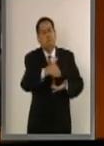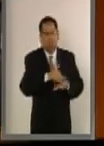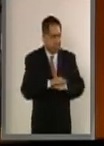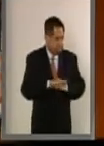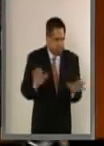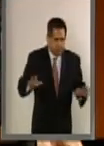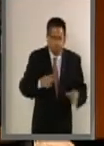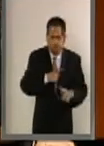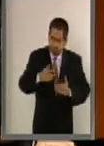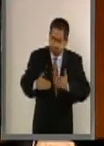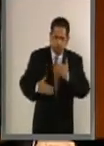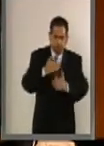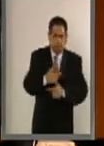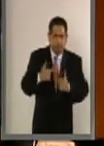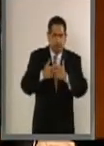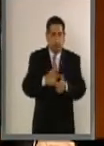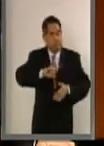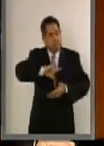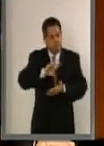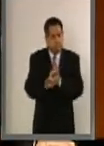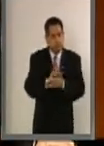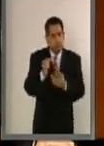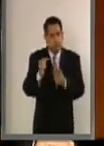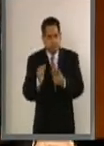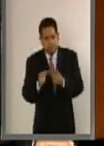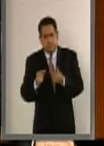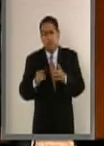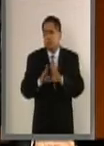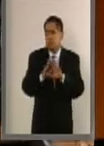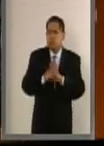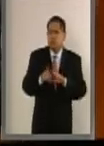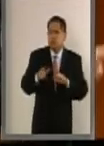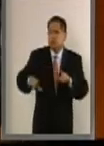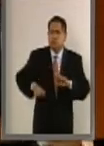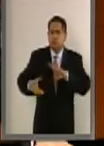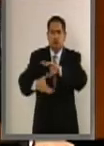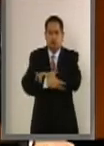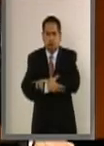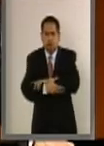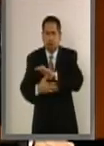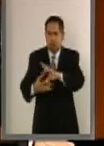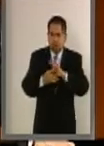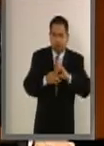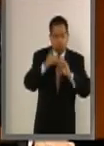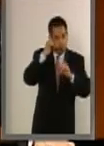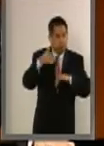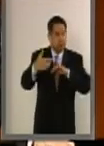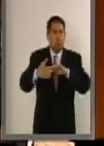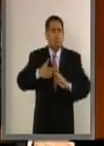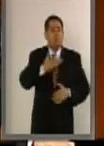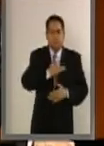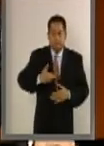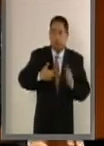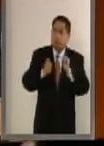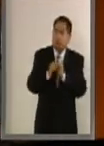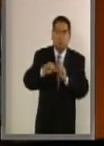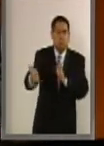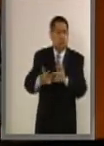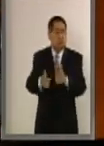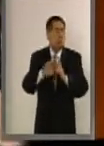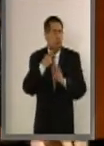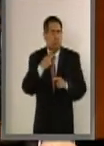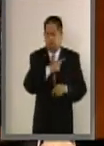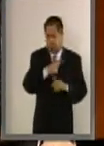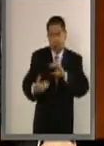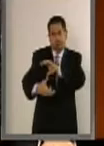avanzar en la legislación secundaria en gobiernos de coalición para que nos permita tener gobiernos mucho